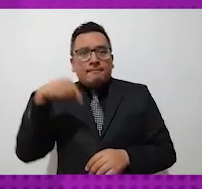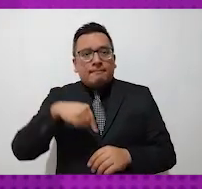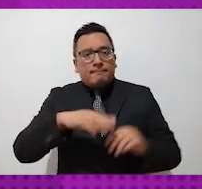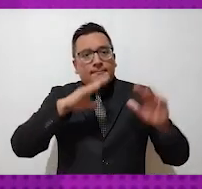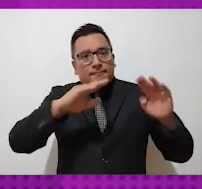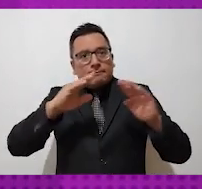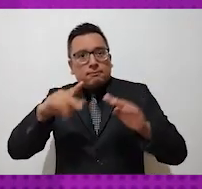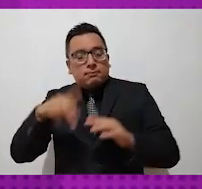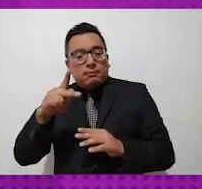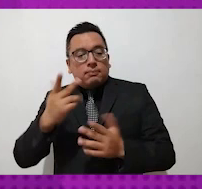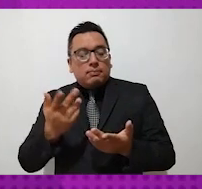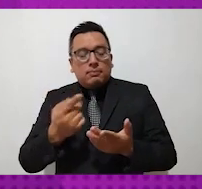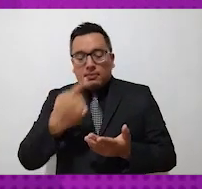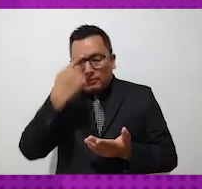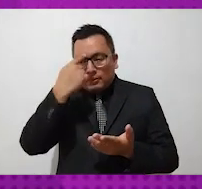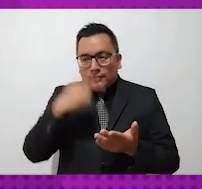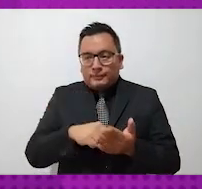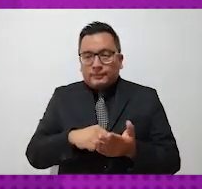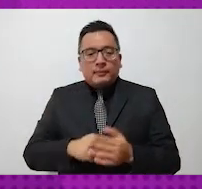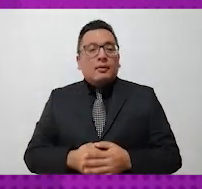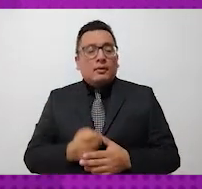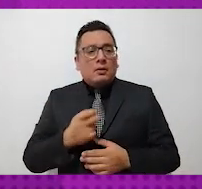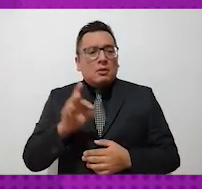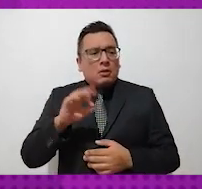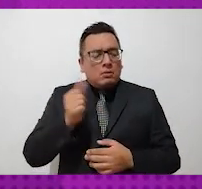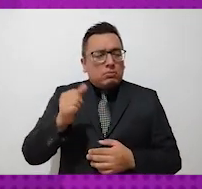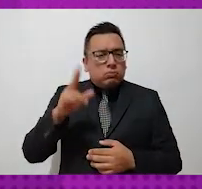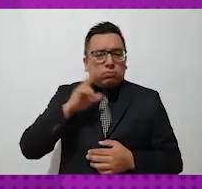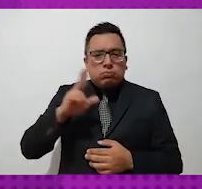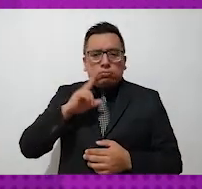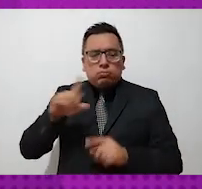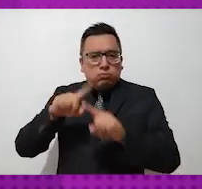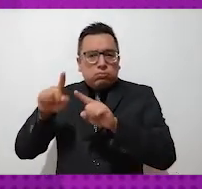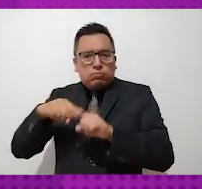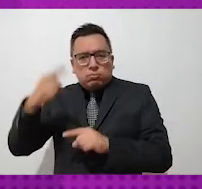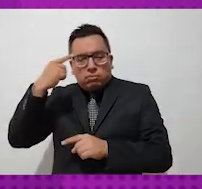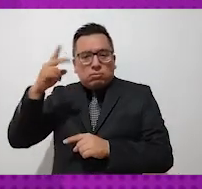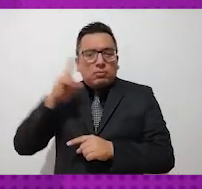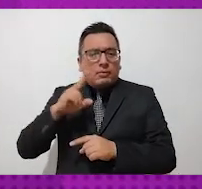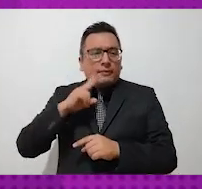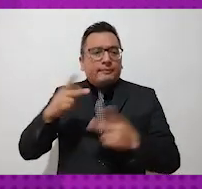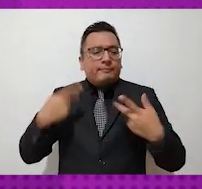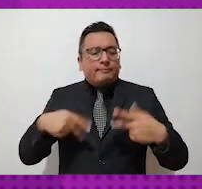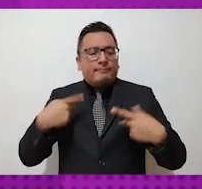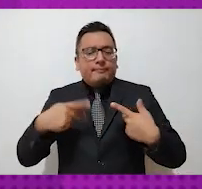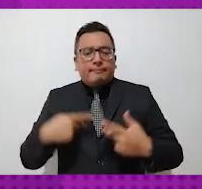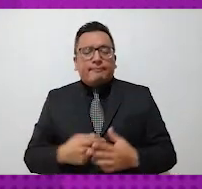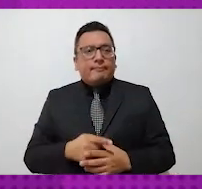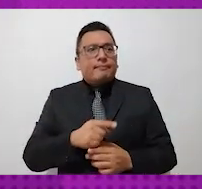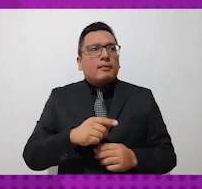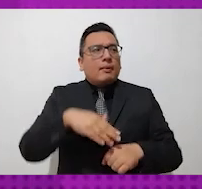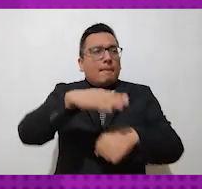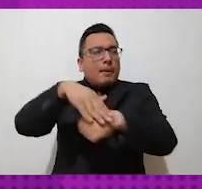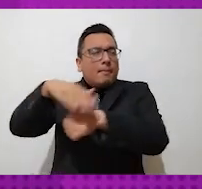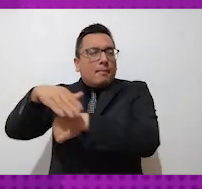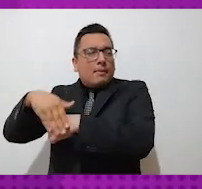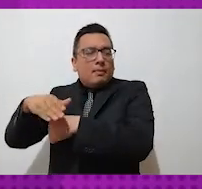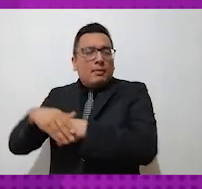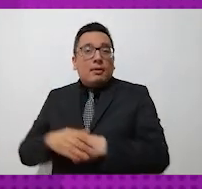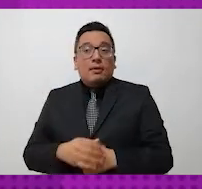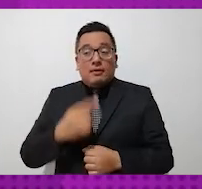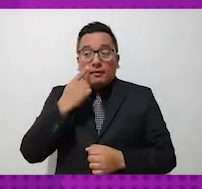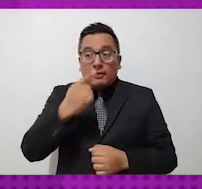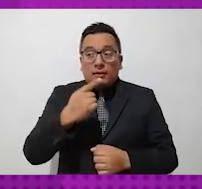sin embargo, también yo creo que se pueden utilizar otros mecanismos para hacer llegar a la ciudadanía en general, pues